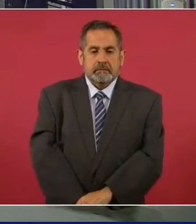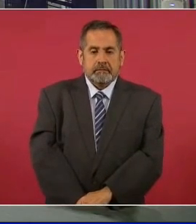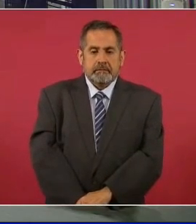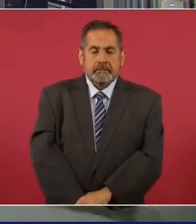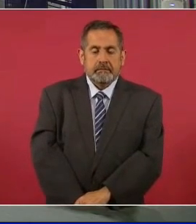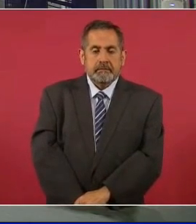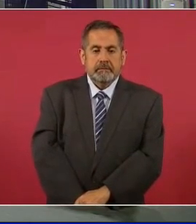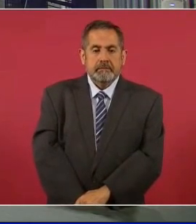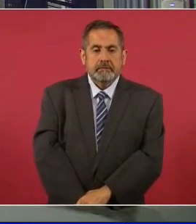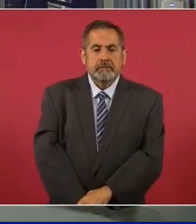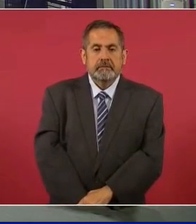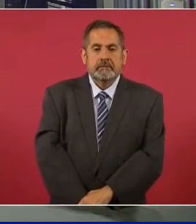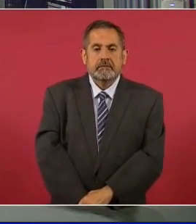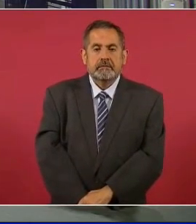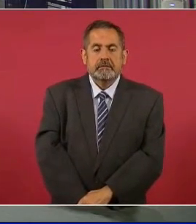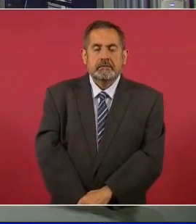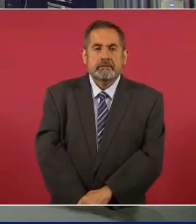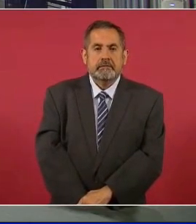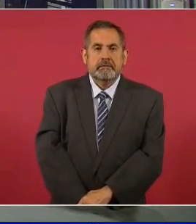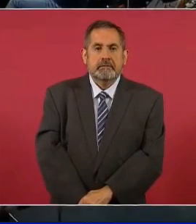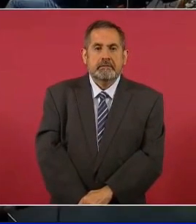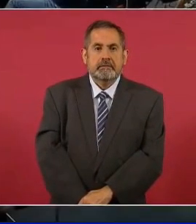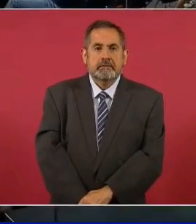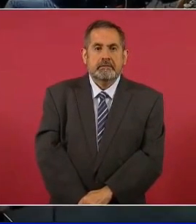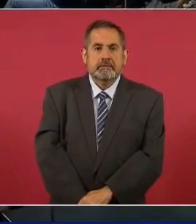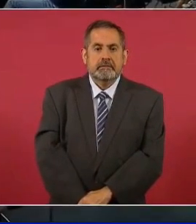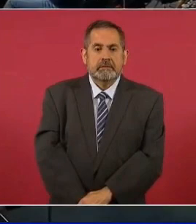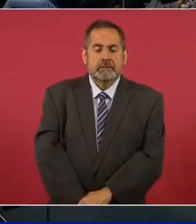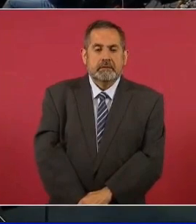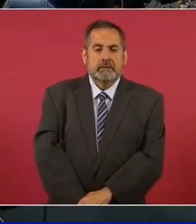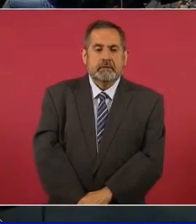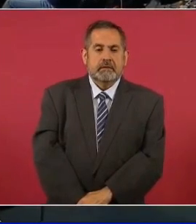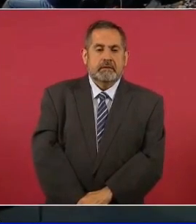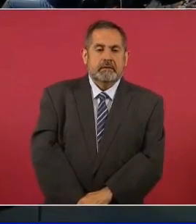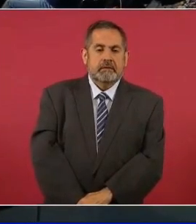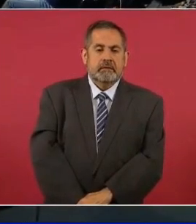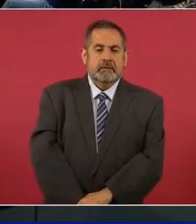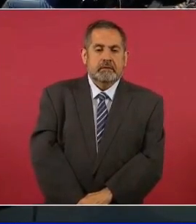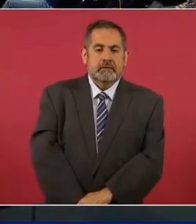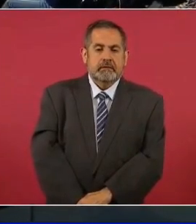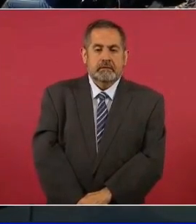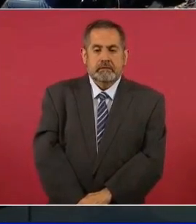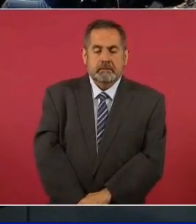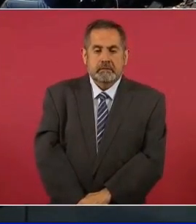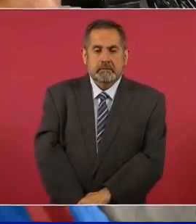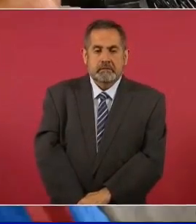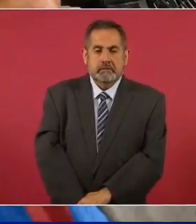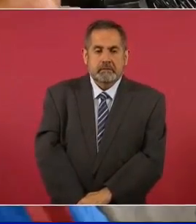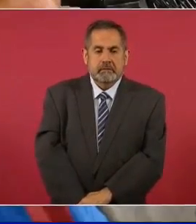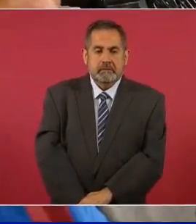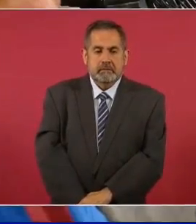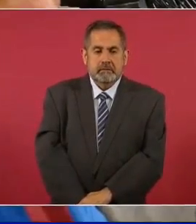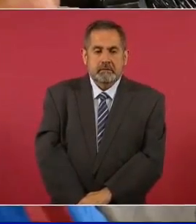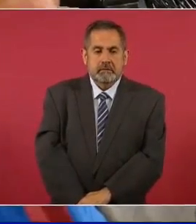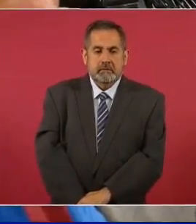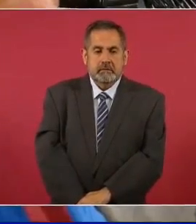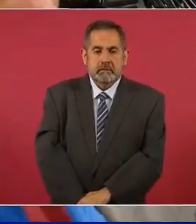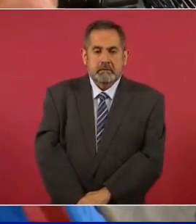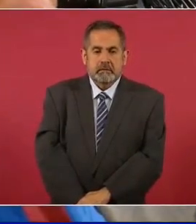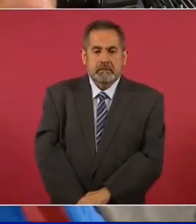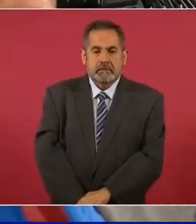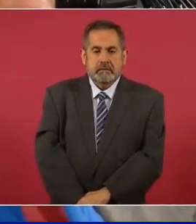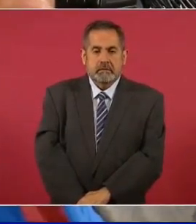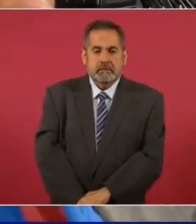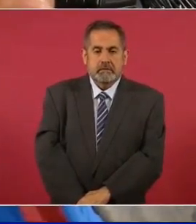con muy alta demanda de edulcorantes de azúcar está bien pensando entonces hacer copia Social para